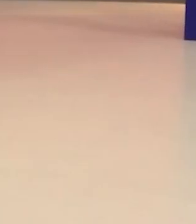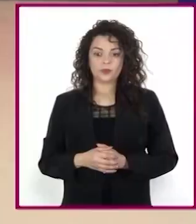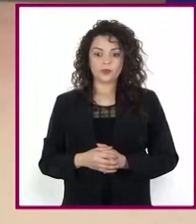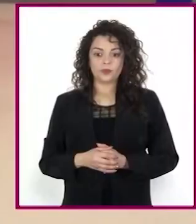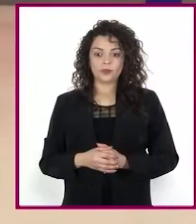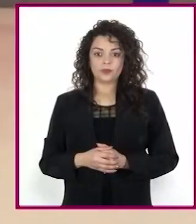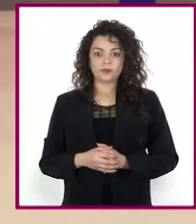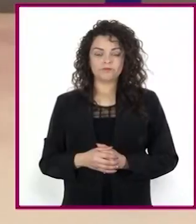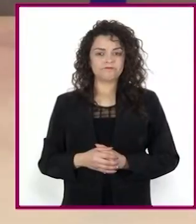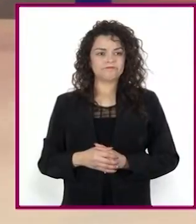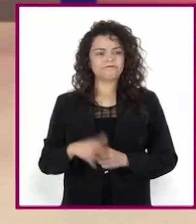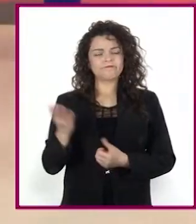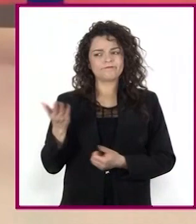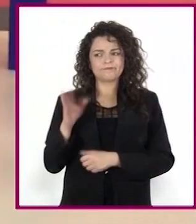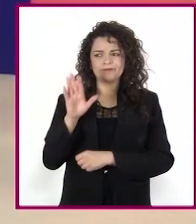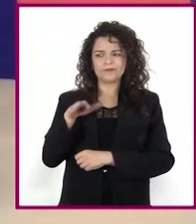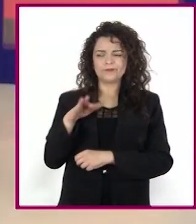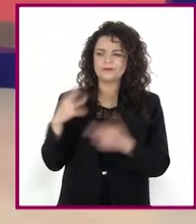Maestra,